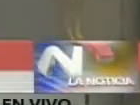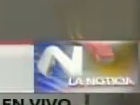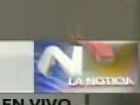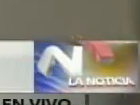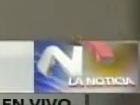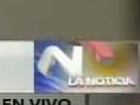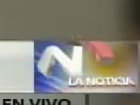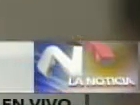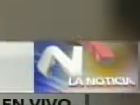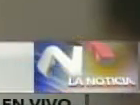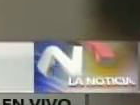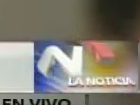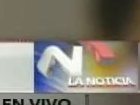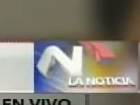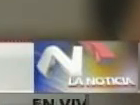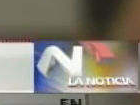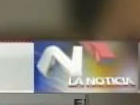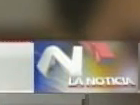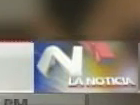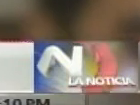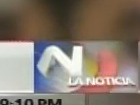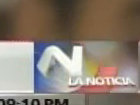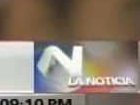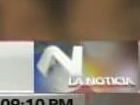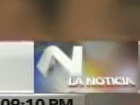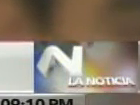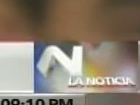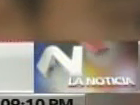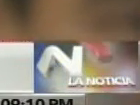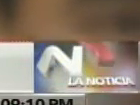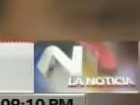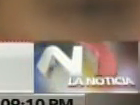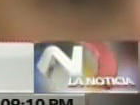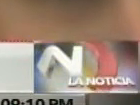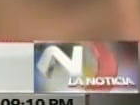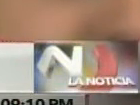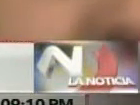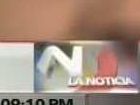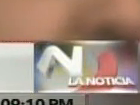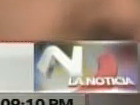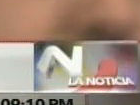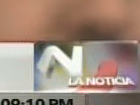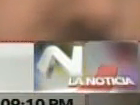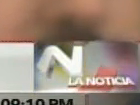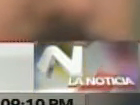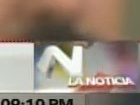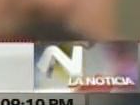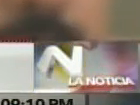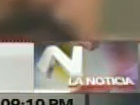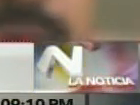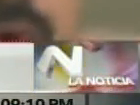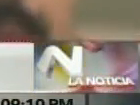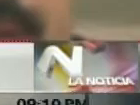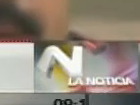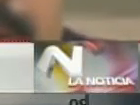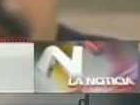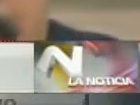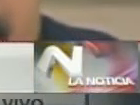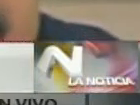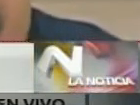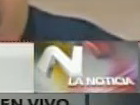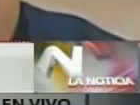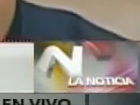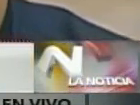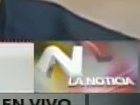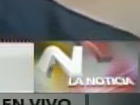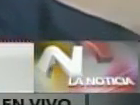lo puede hacer. ¿Ustedes creen que el capitalismo puede hacerlo? No lo ha hecho, ni lo va a hacer, ni lo quiso hacer nunca. Ni donde son gobierno ellos,